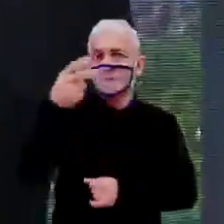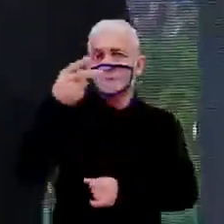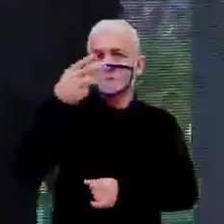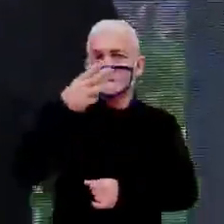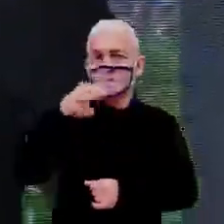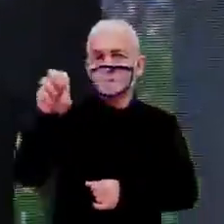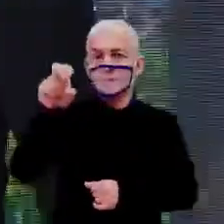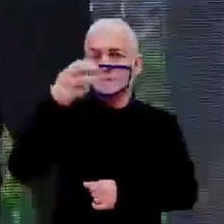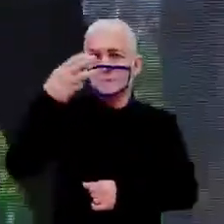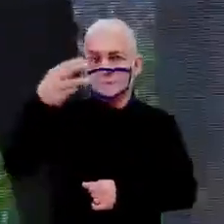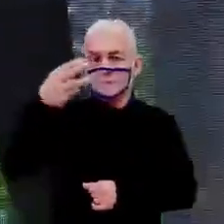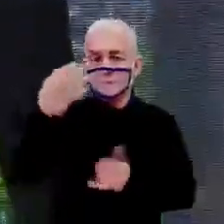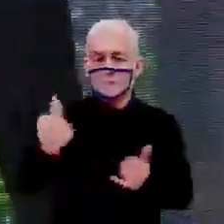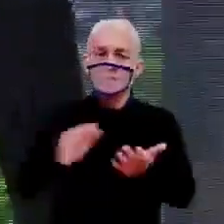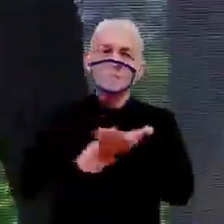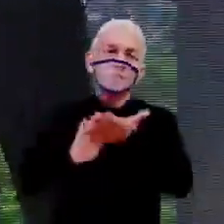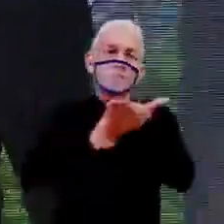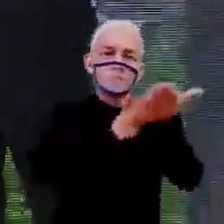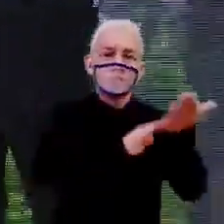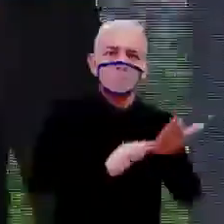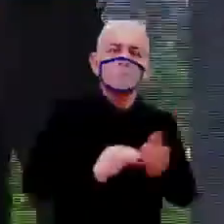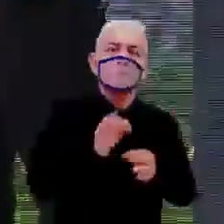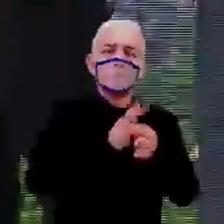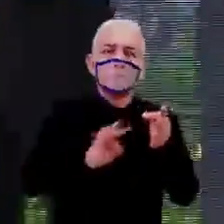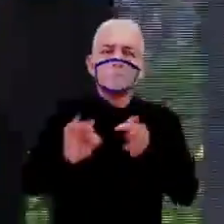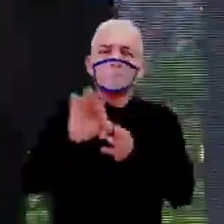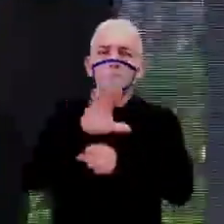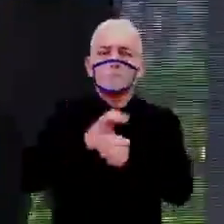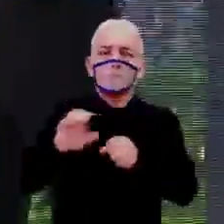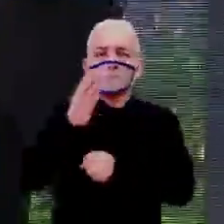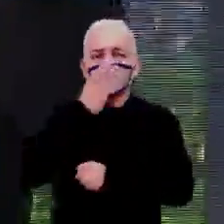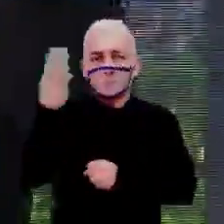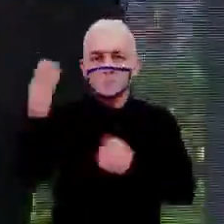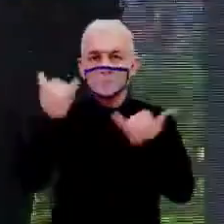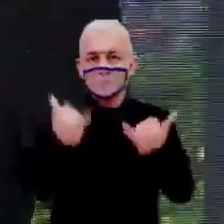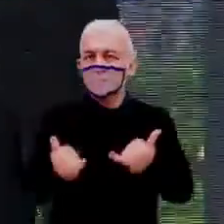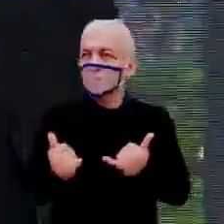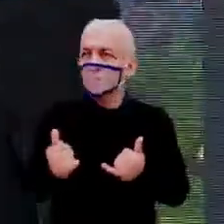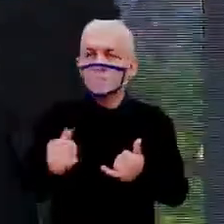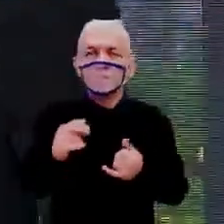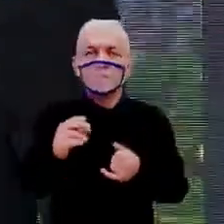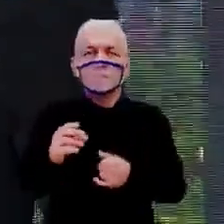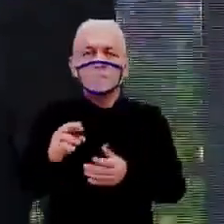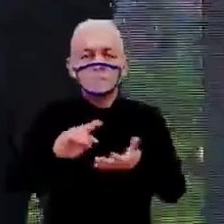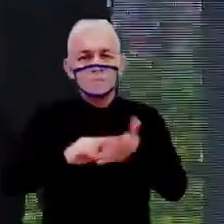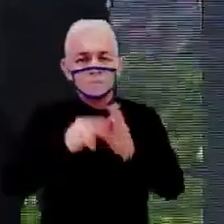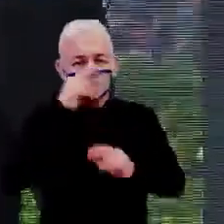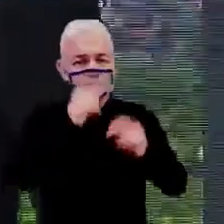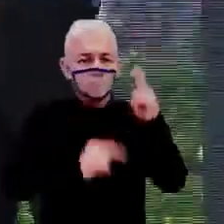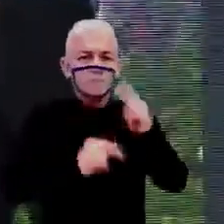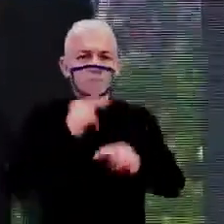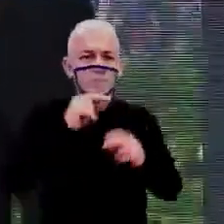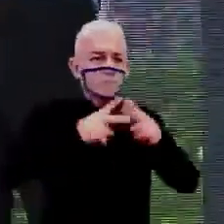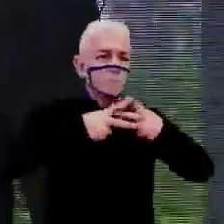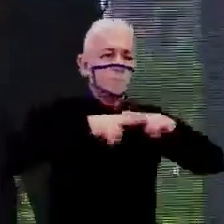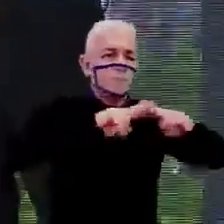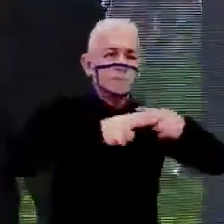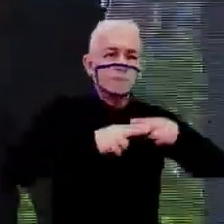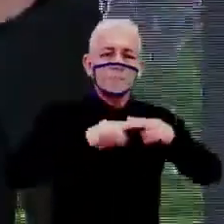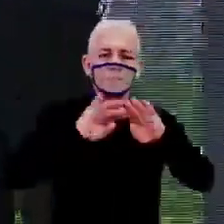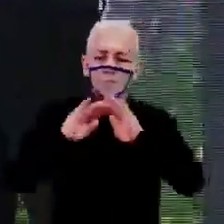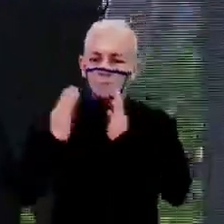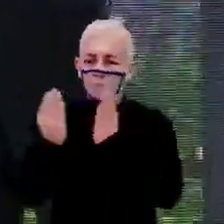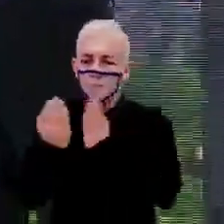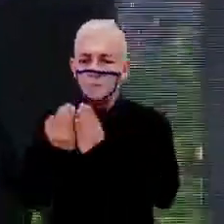olvido, hoy es parte de esta gran ciudad. Porque no solo tienen esto, tienen algo que también hemos construido como parques, como